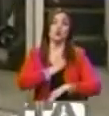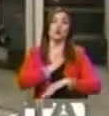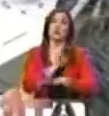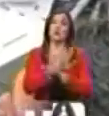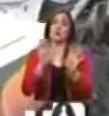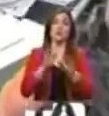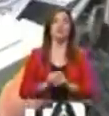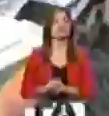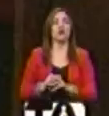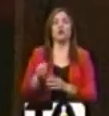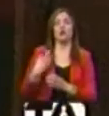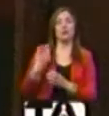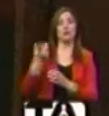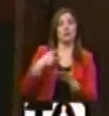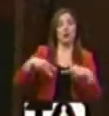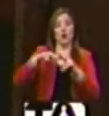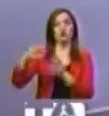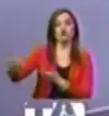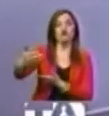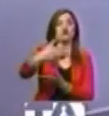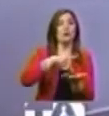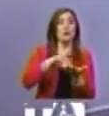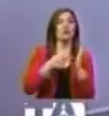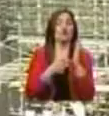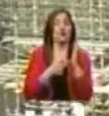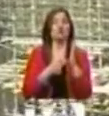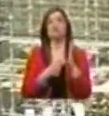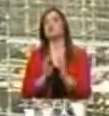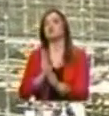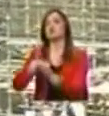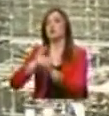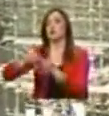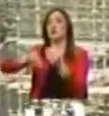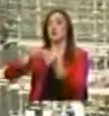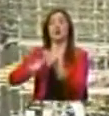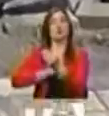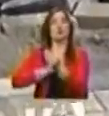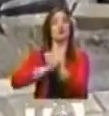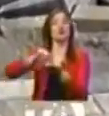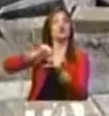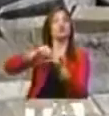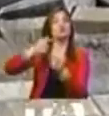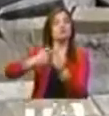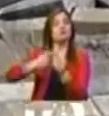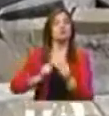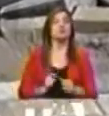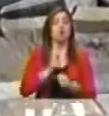ingresos recaudados por concepto de impuesto predial se destinan a los gastos de inversión de la ciudad. Esta